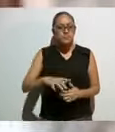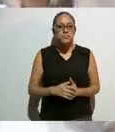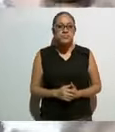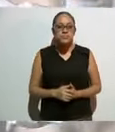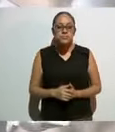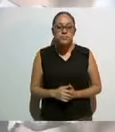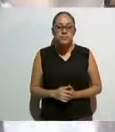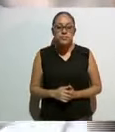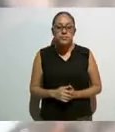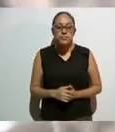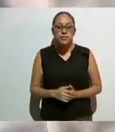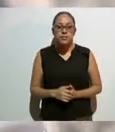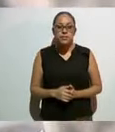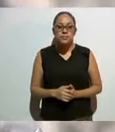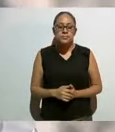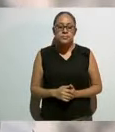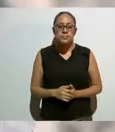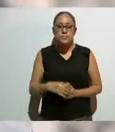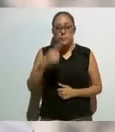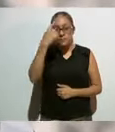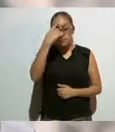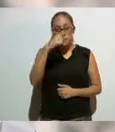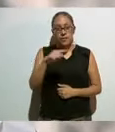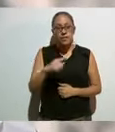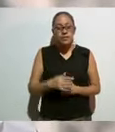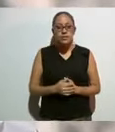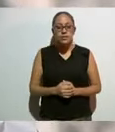que haya